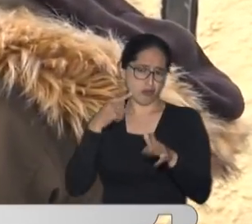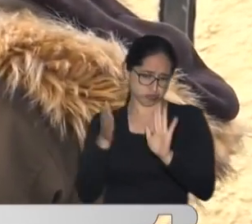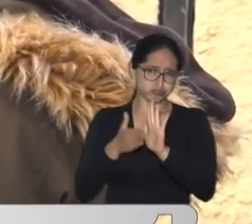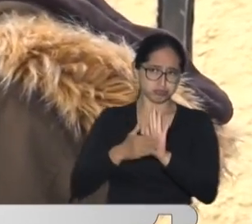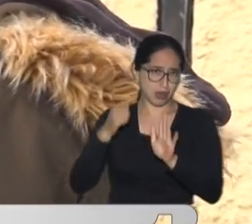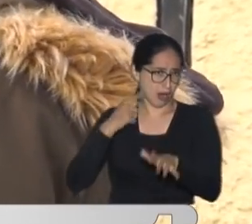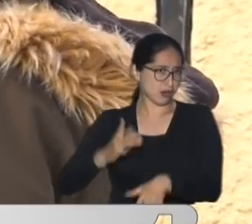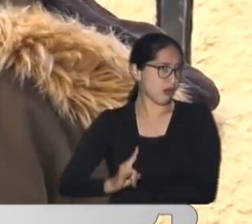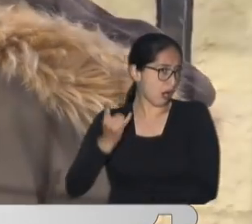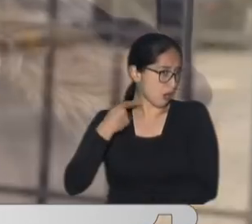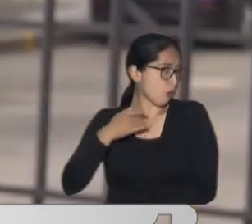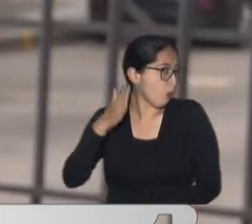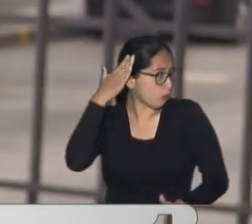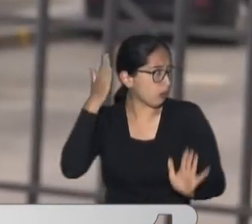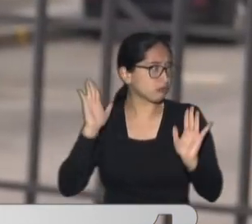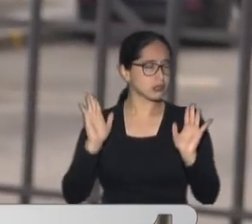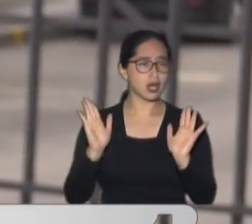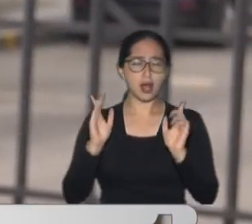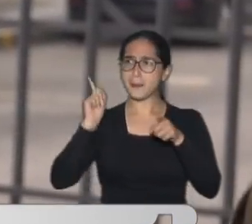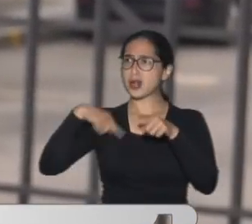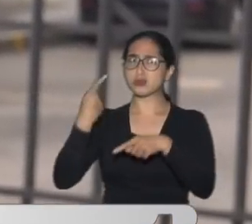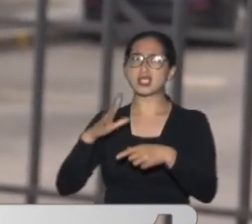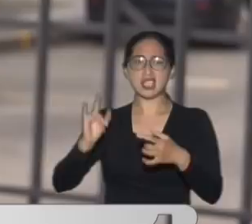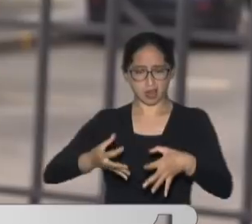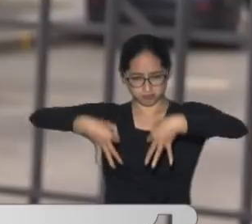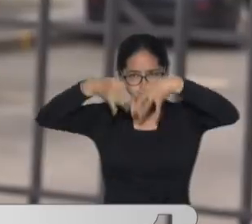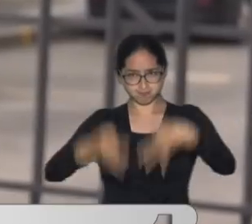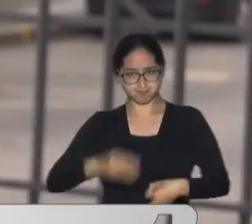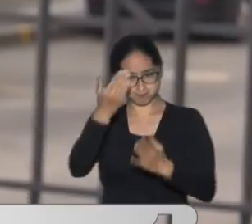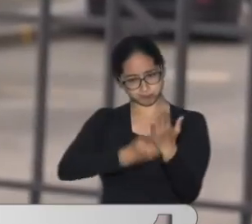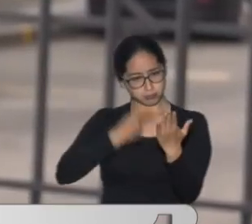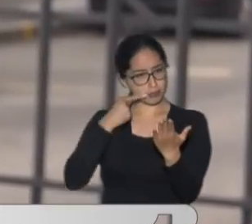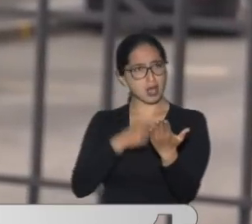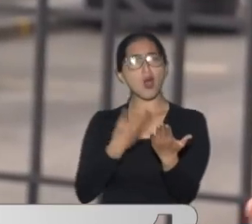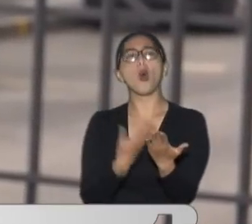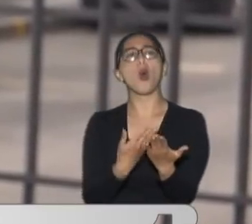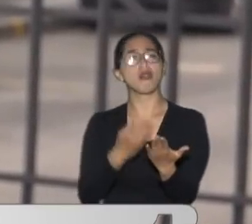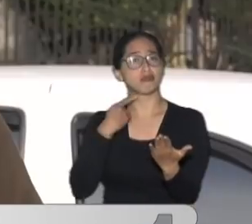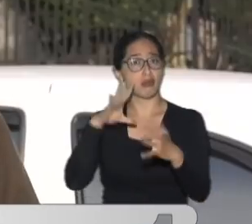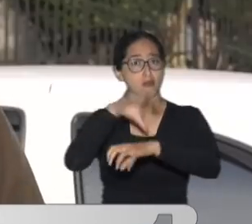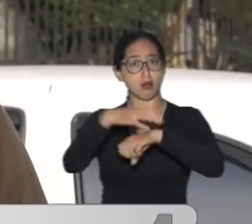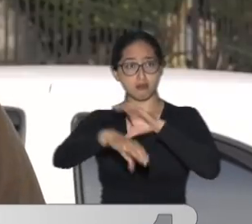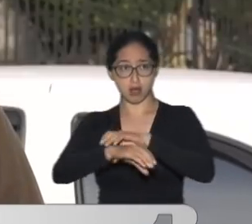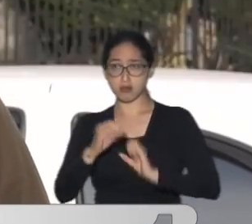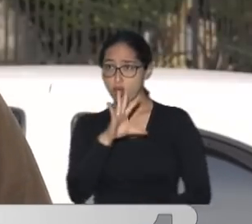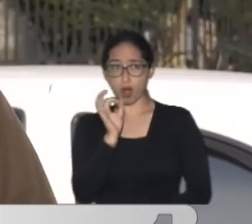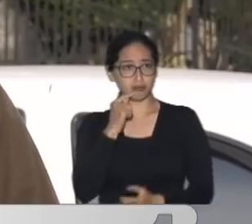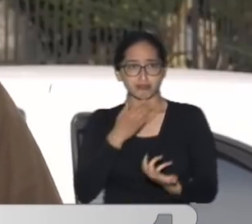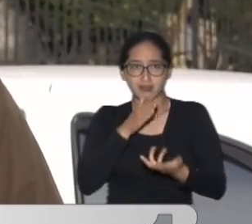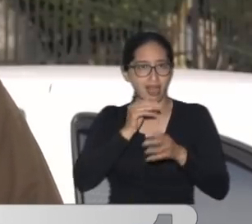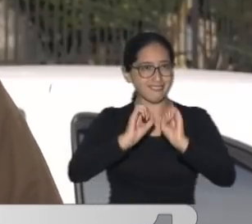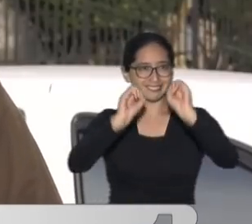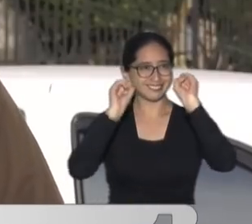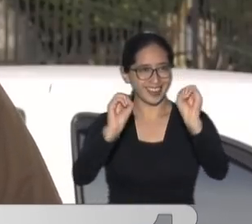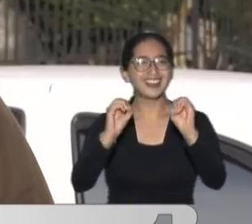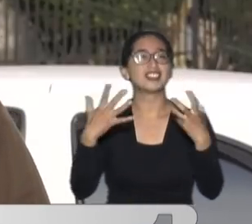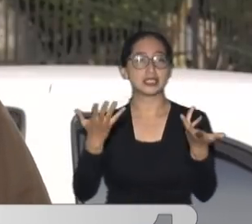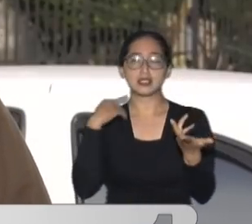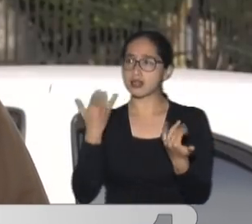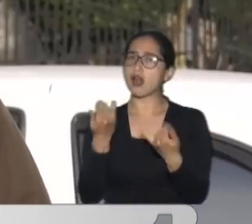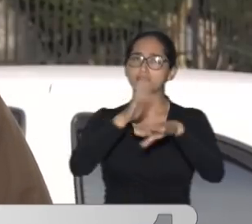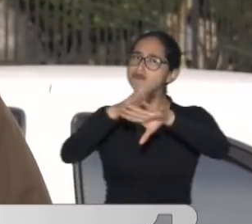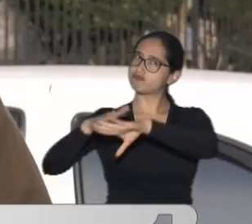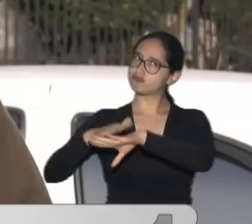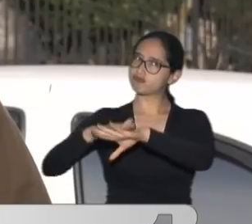denuncia interpuesta aún no hay orden de captura para el hombre y que la fiscalía no ha hecho su trabajo. Es un llamado de auxilio a las autoridades porque esta